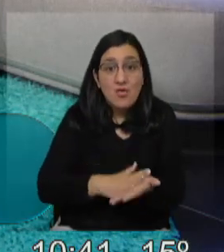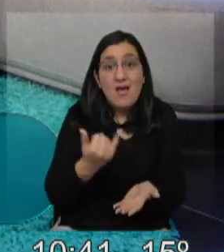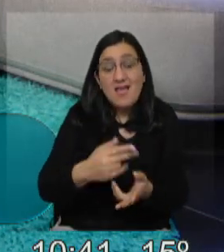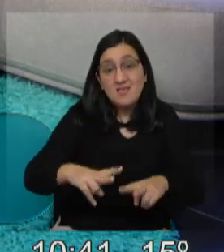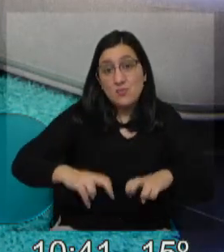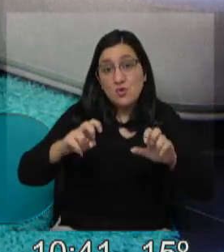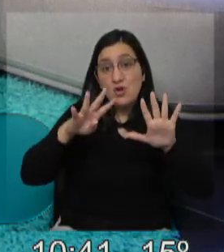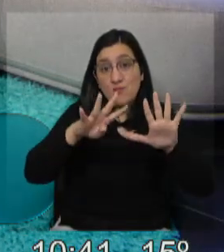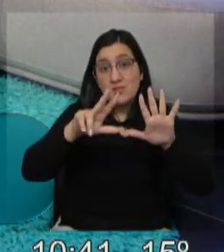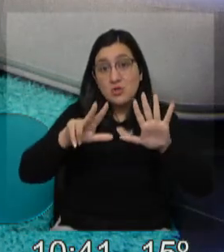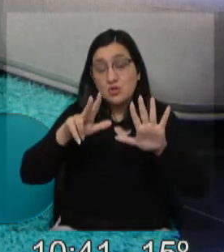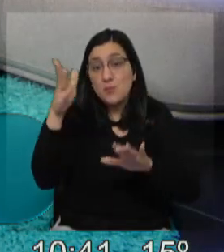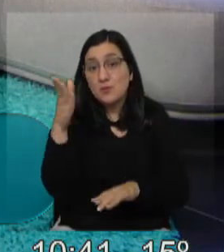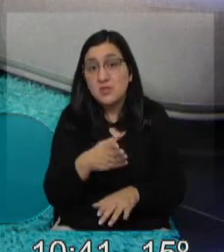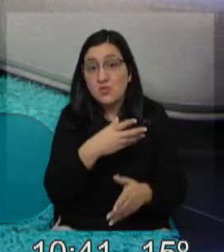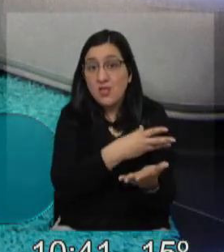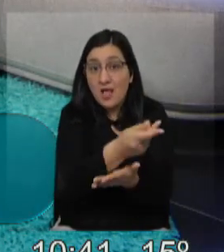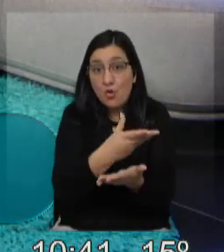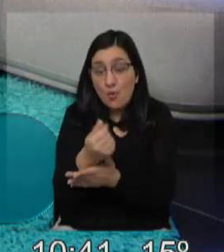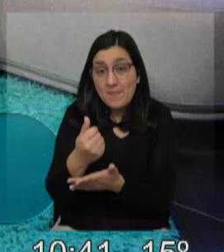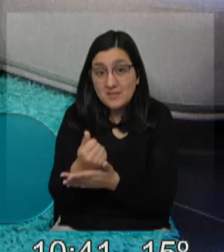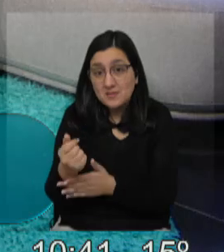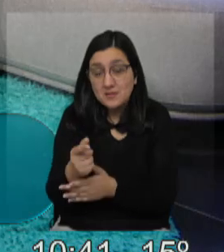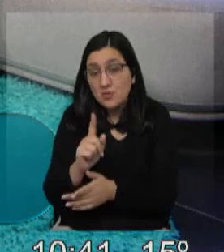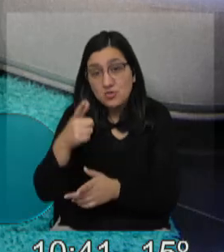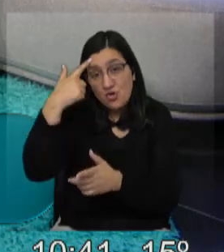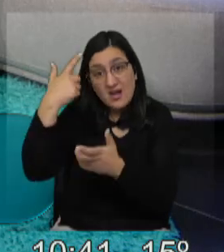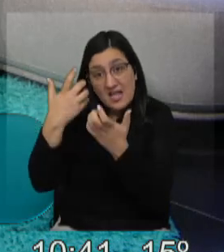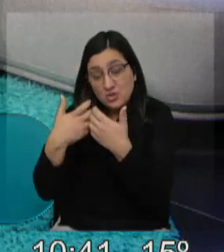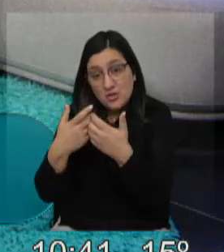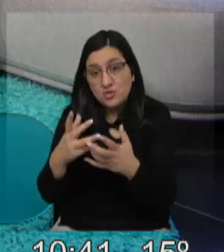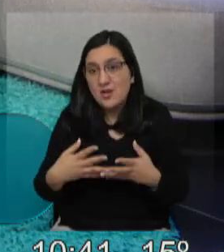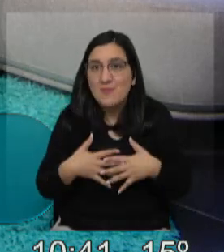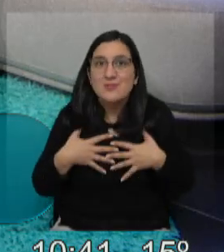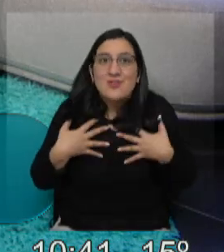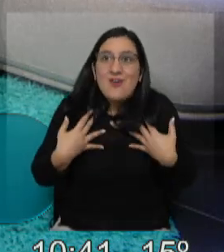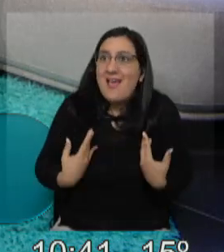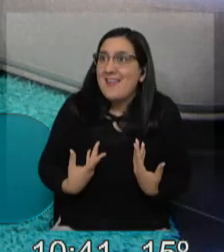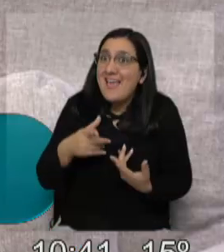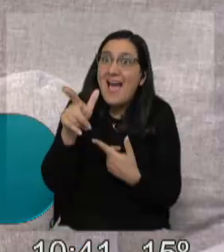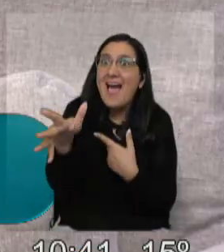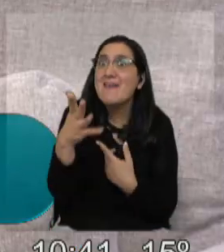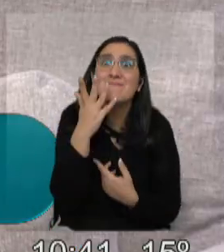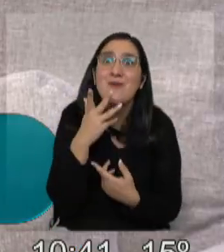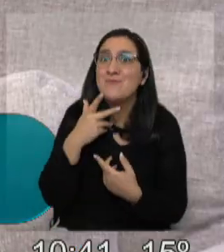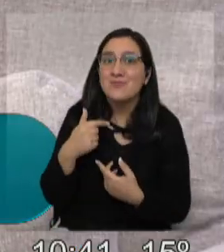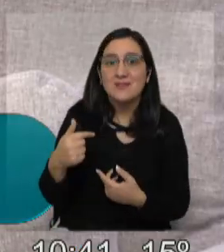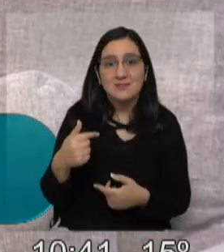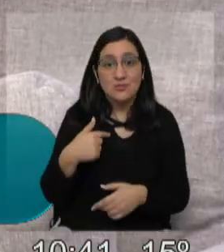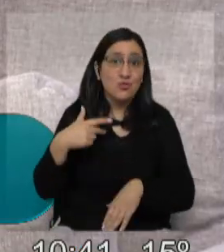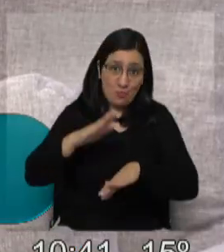que el 98% de las compras no son racionales, sino emocionales. Ay, totalmente. Sí, totalmente. Soy